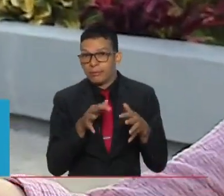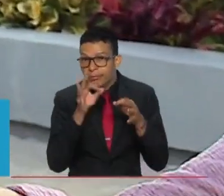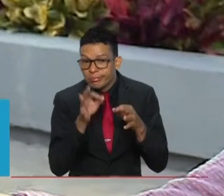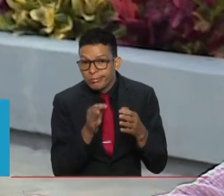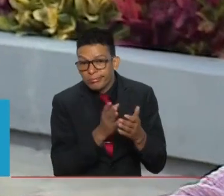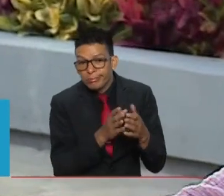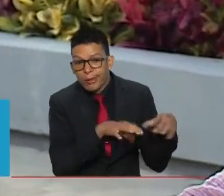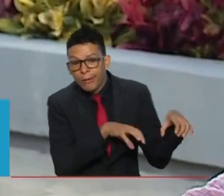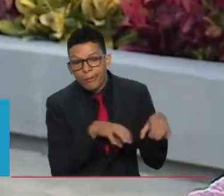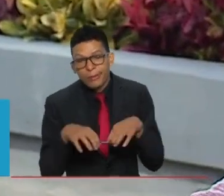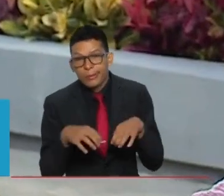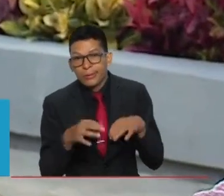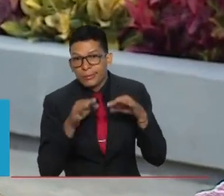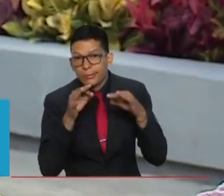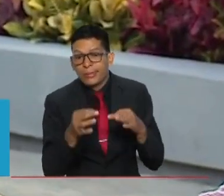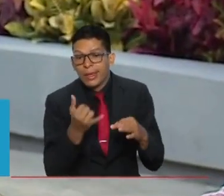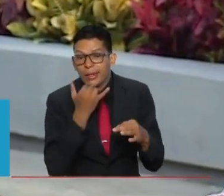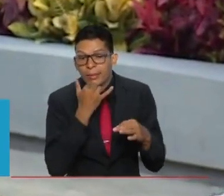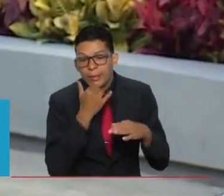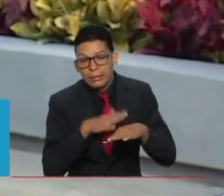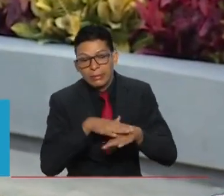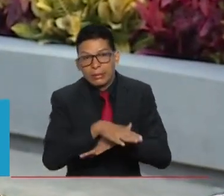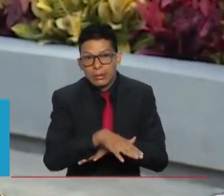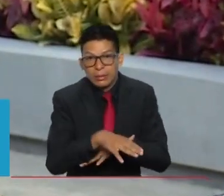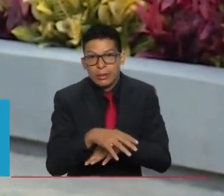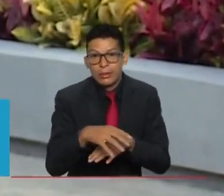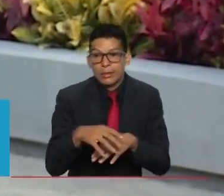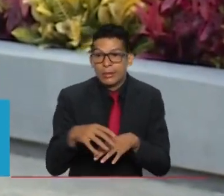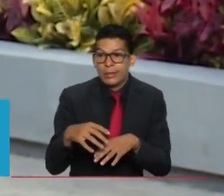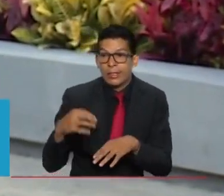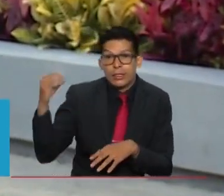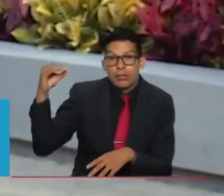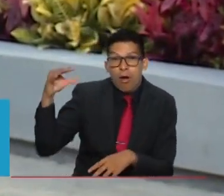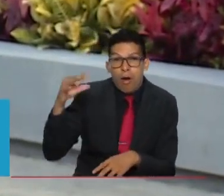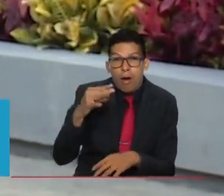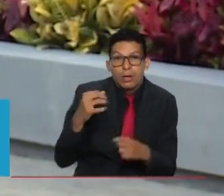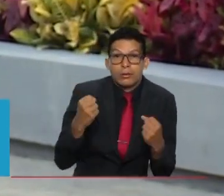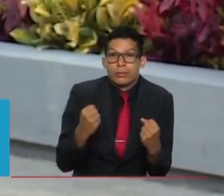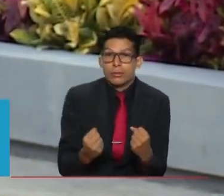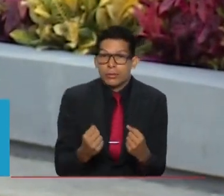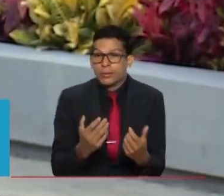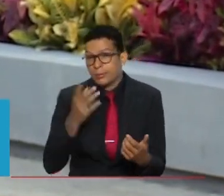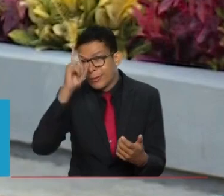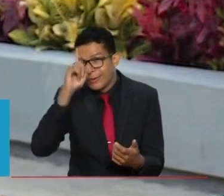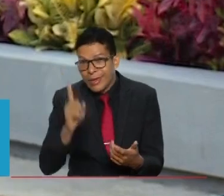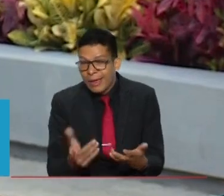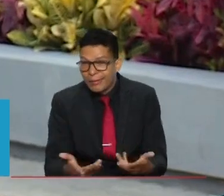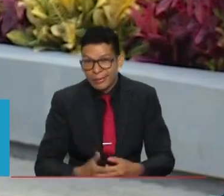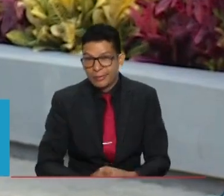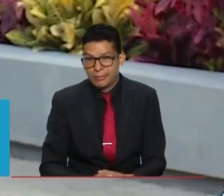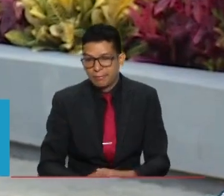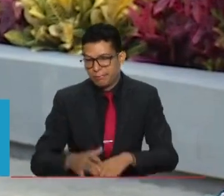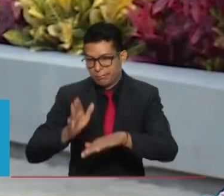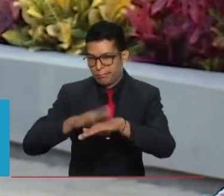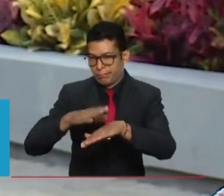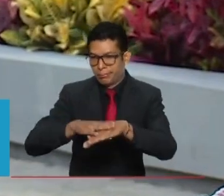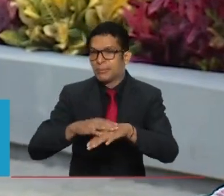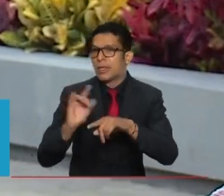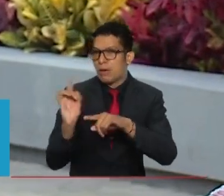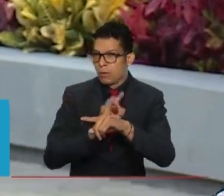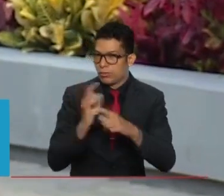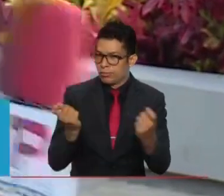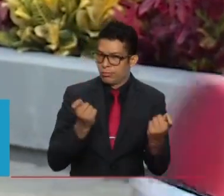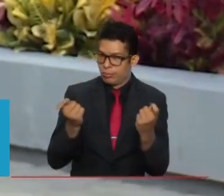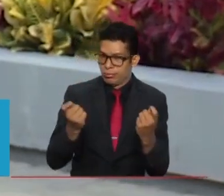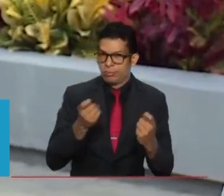el comportamiento preciso del fenómeno, pero por eso le hago un llamado importante a la comunidad que hagamos ese uso racional del